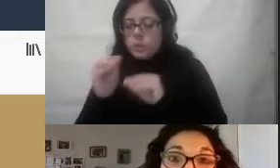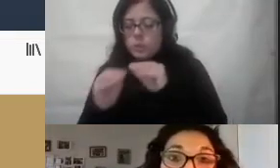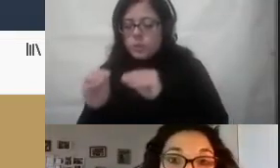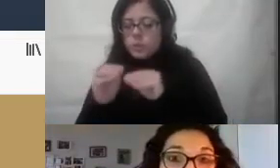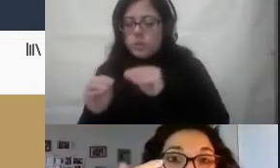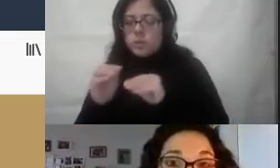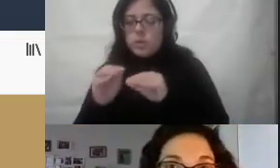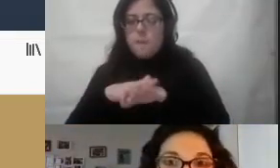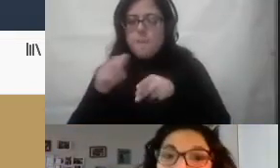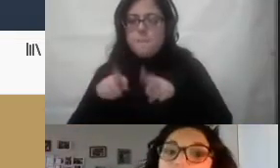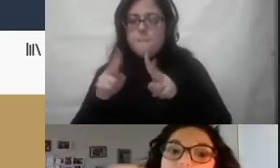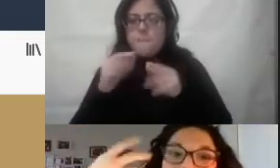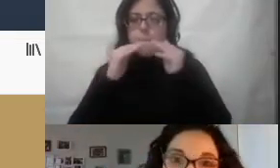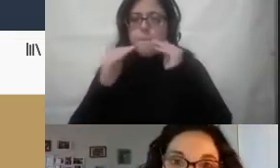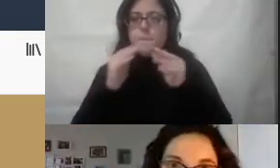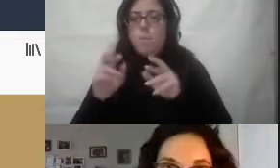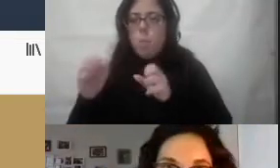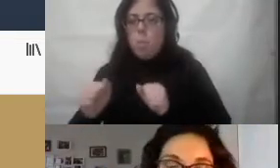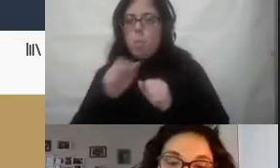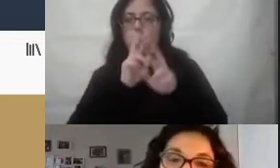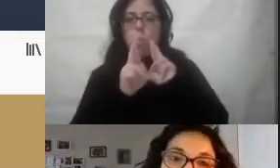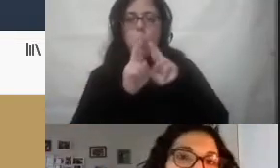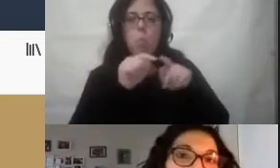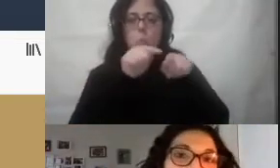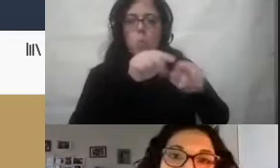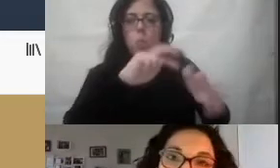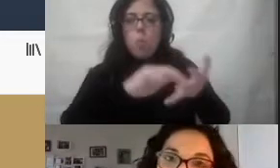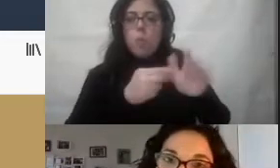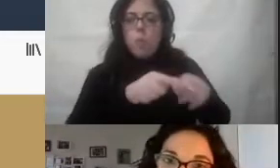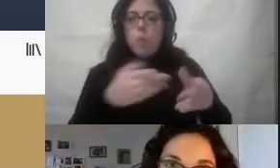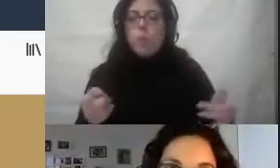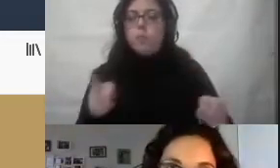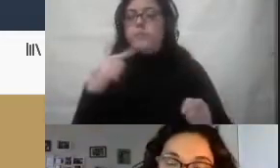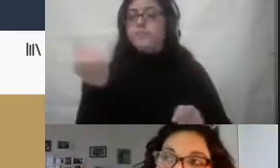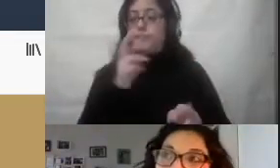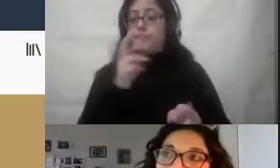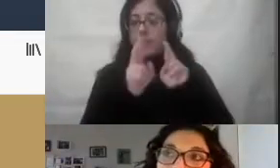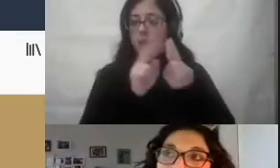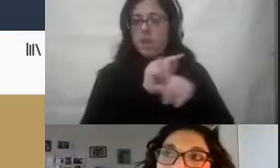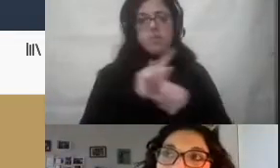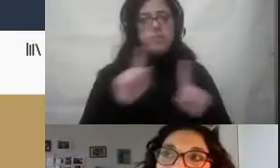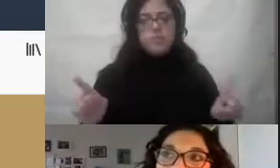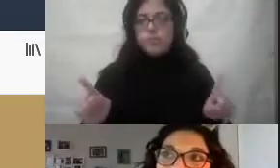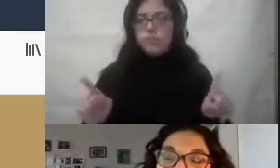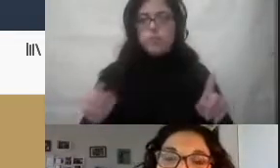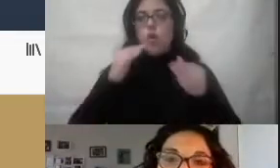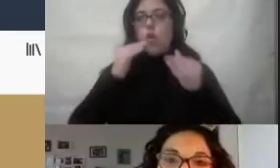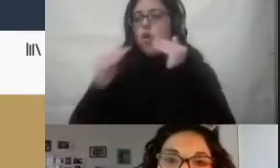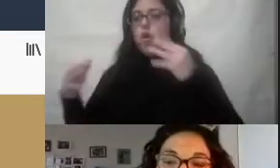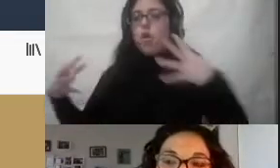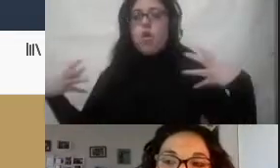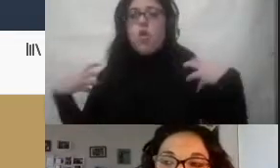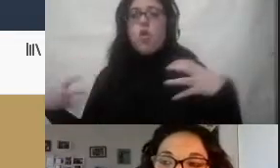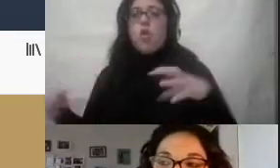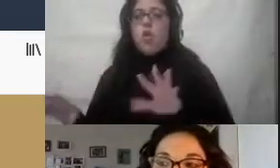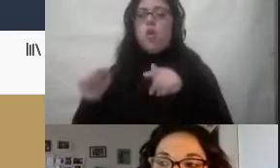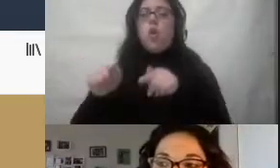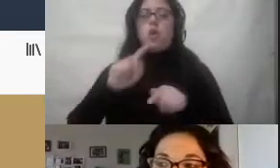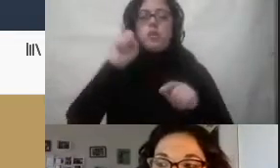que nuestros niños se respondan ese problema. No los vamos a responder nosotros, no vamos a hacer acá nosotros una